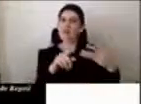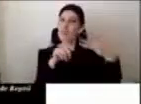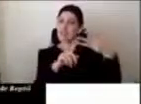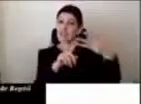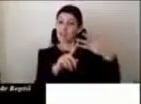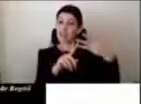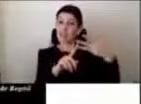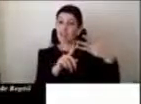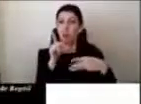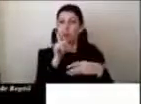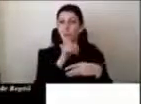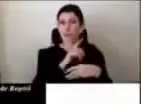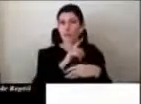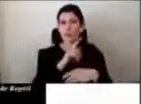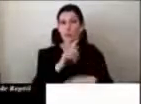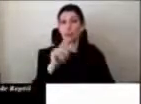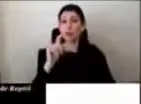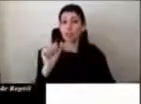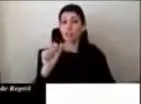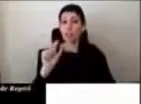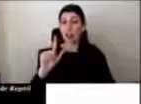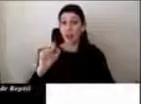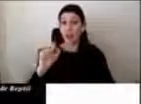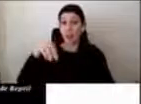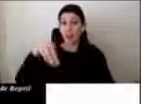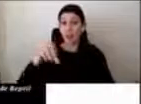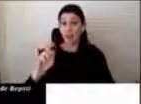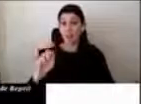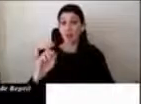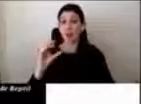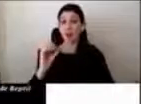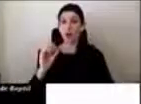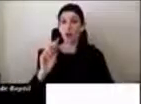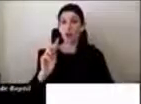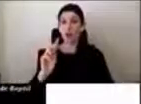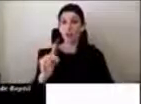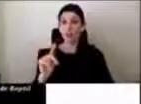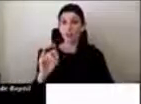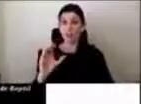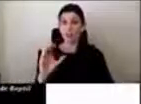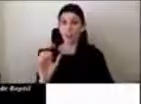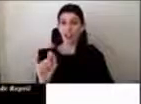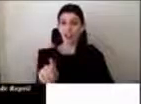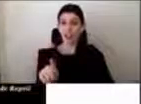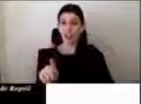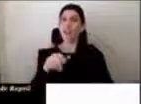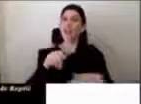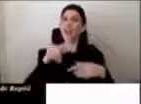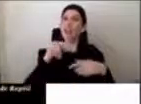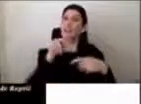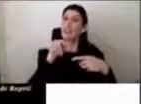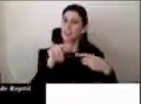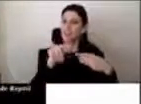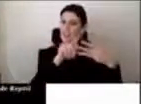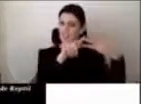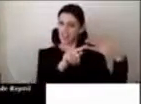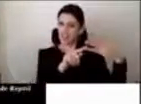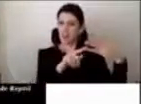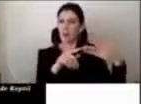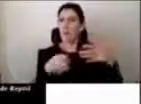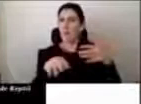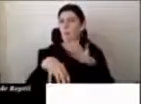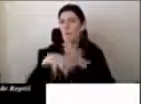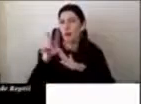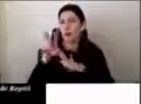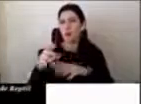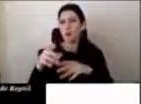tálamo neocortical, que correspondería, siguiendo también esta nomenclatura del cerebro triuno, a la parte como más del cerebro propiamente humano, en